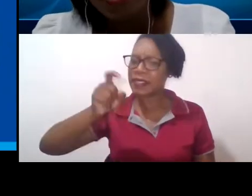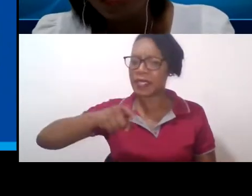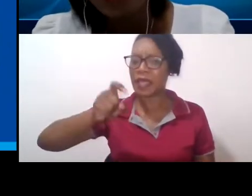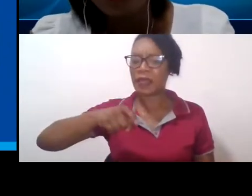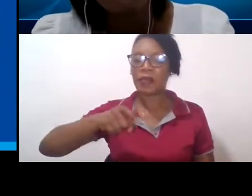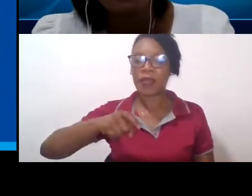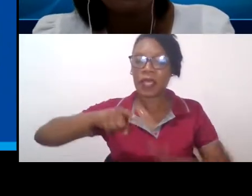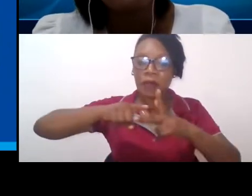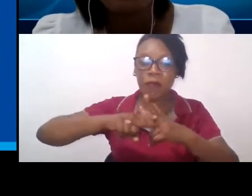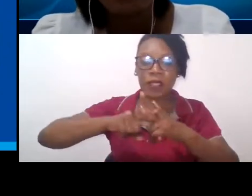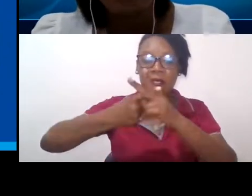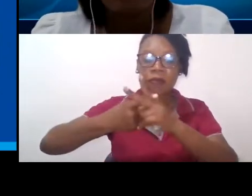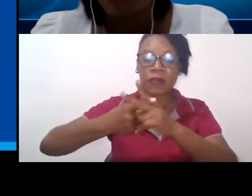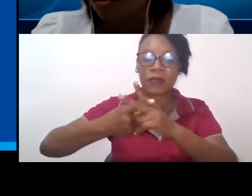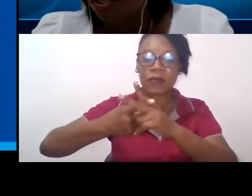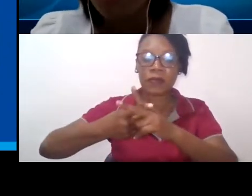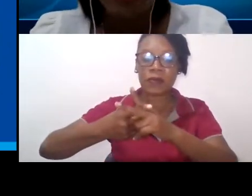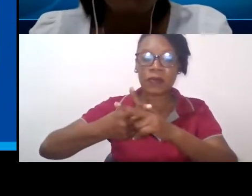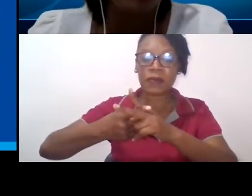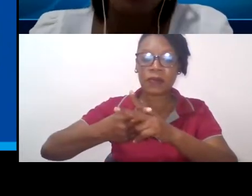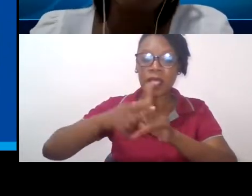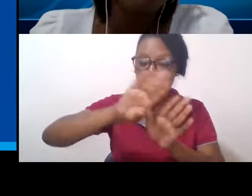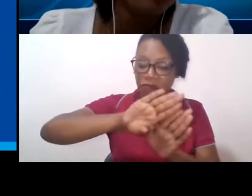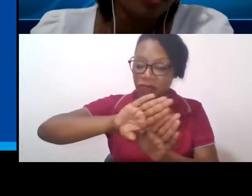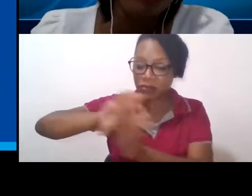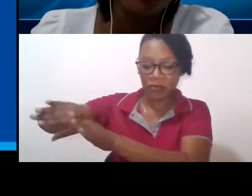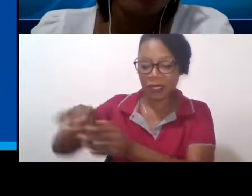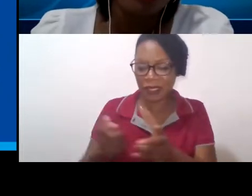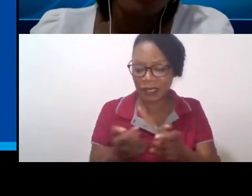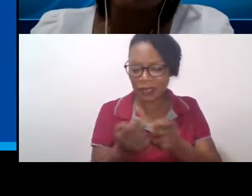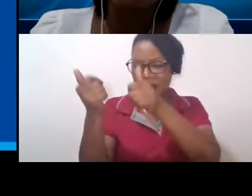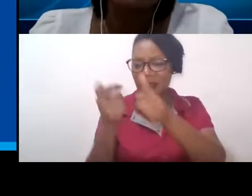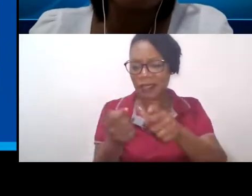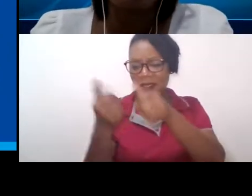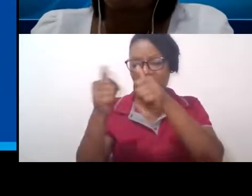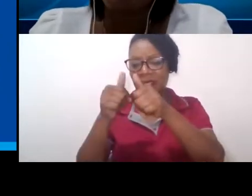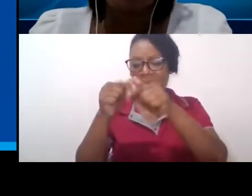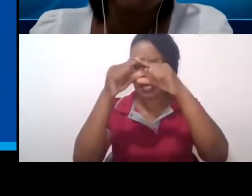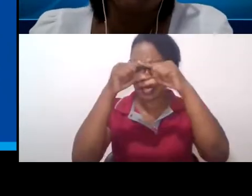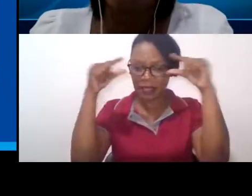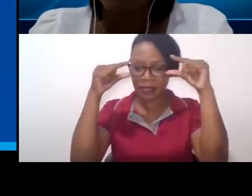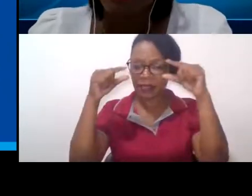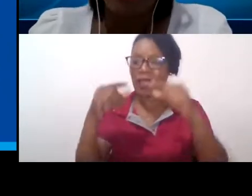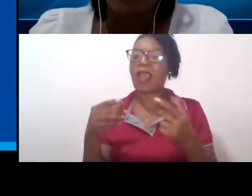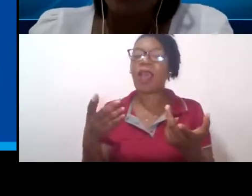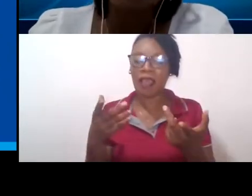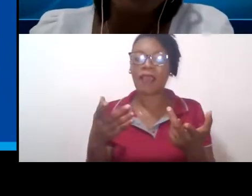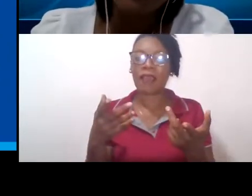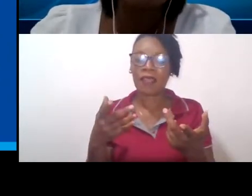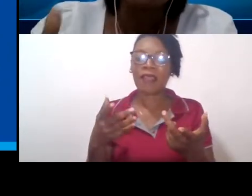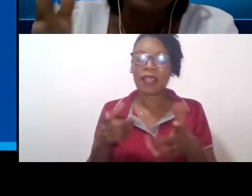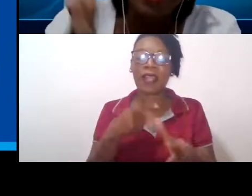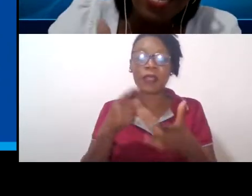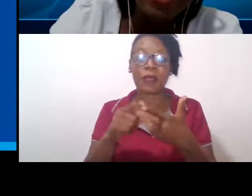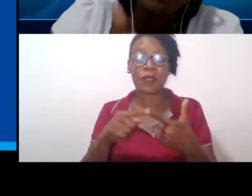que empecemos a eliminar las etiquetas. Recordemos, las personas nos mostramos de una u otra manera. Eso no